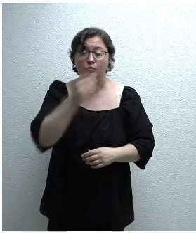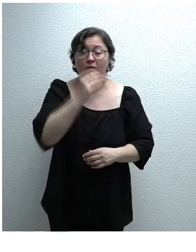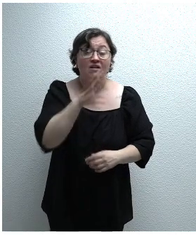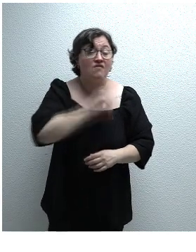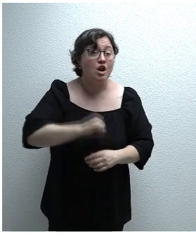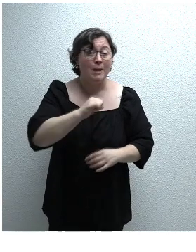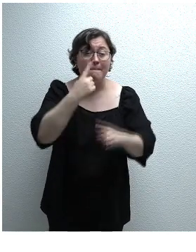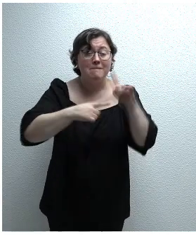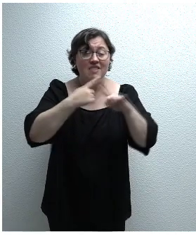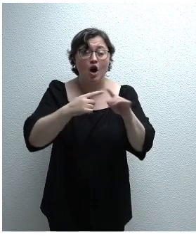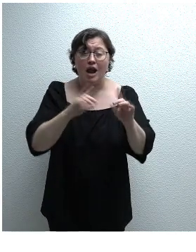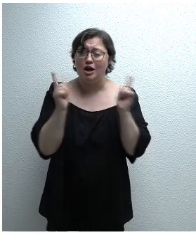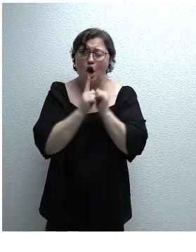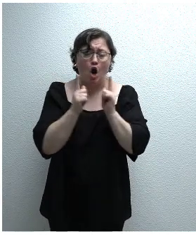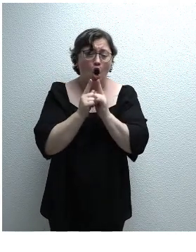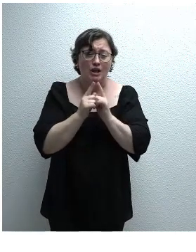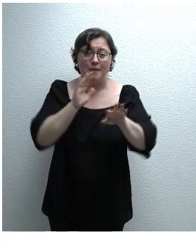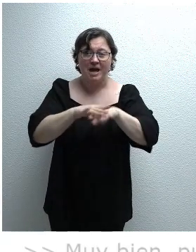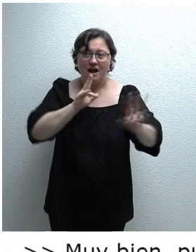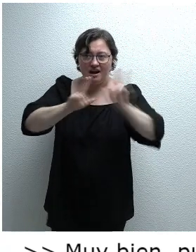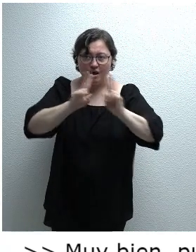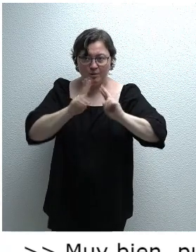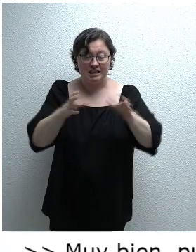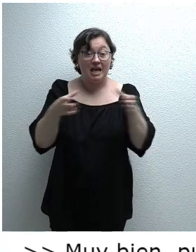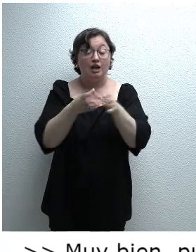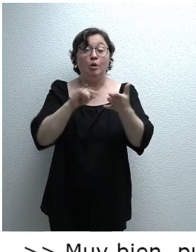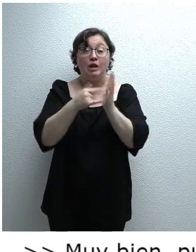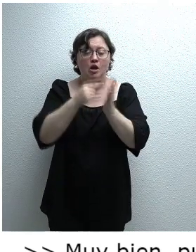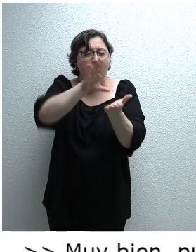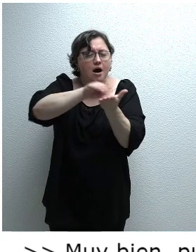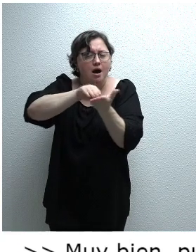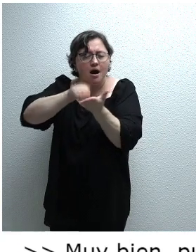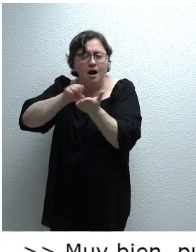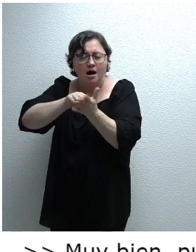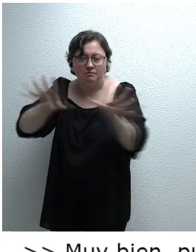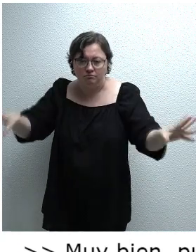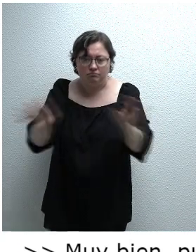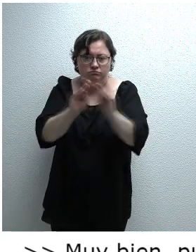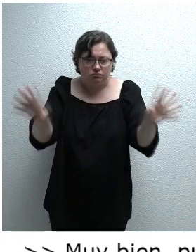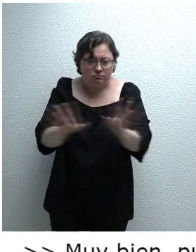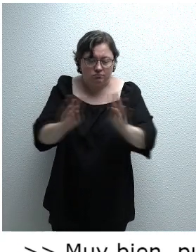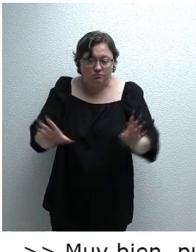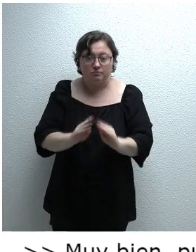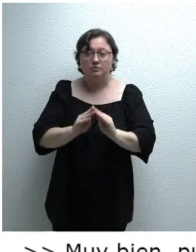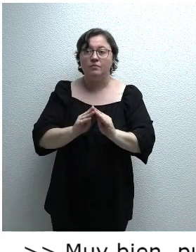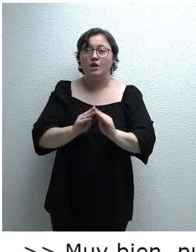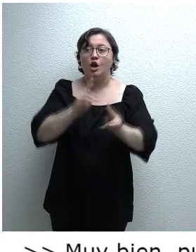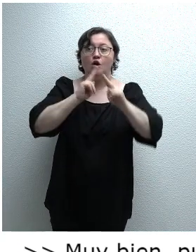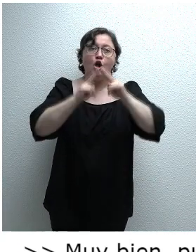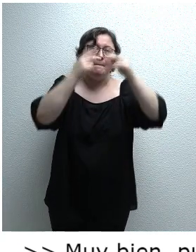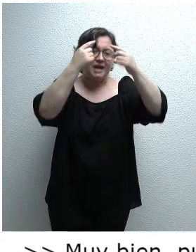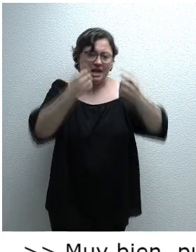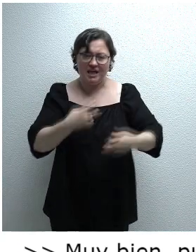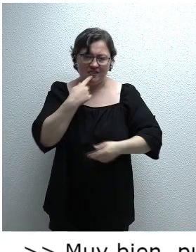hora escasa para las preguntas. El equipo técnico ha fusionado, pero vaya, no citaremos las personas que